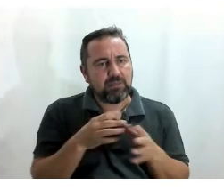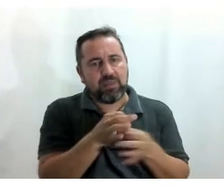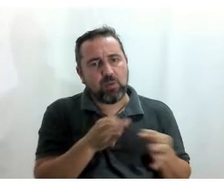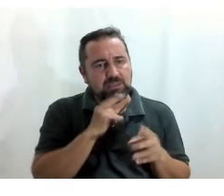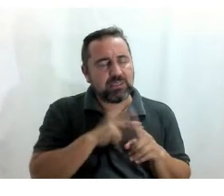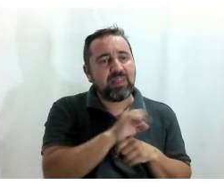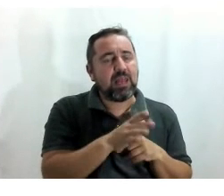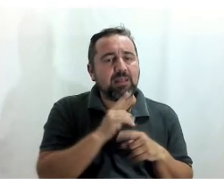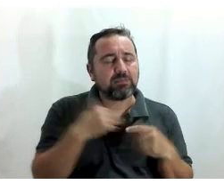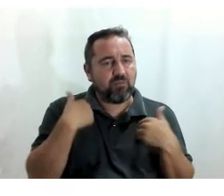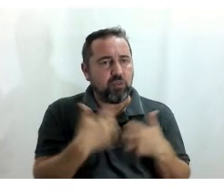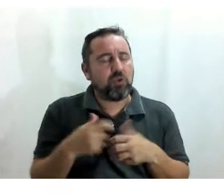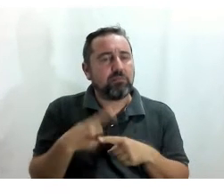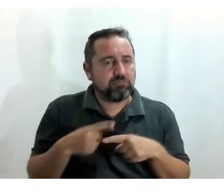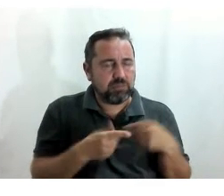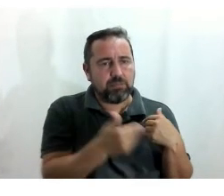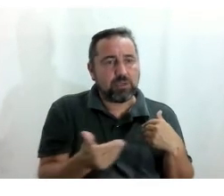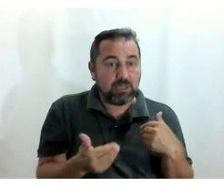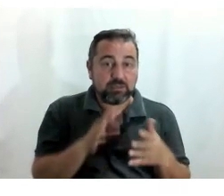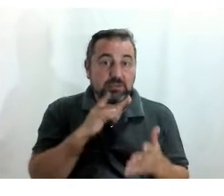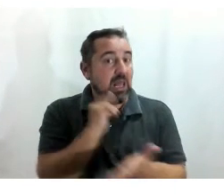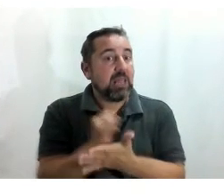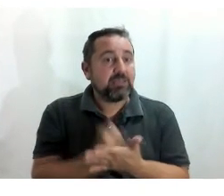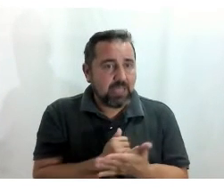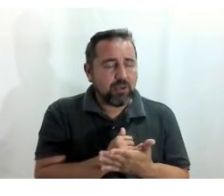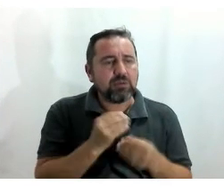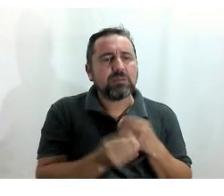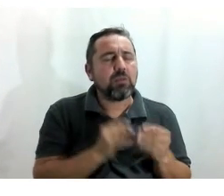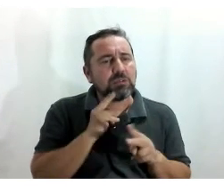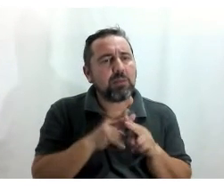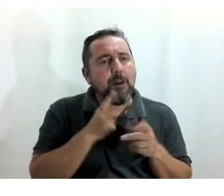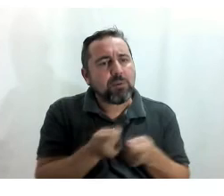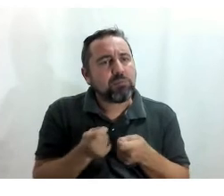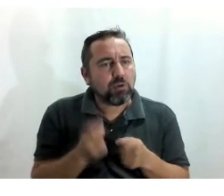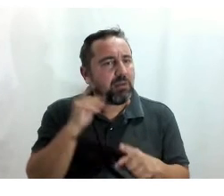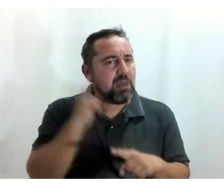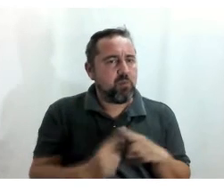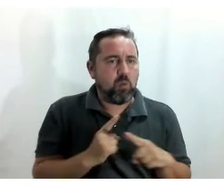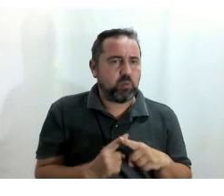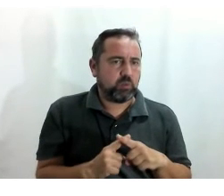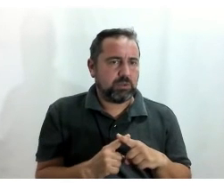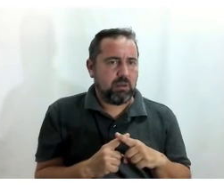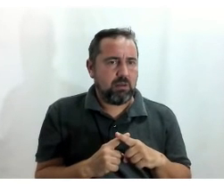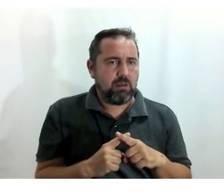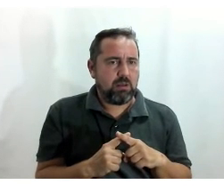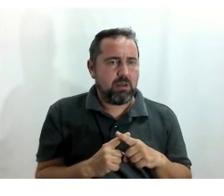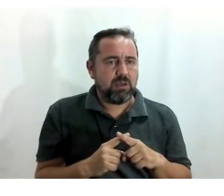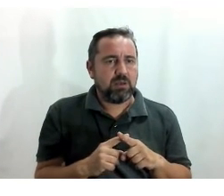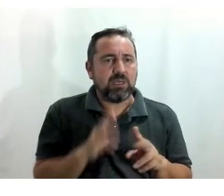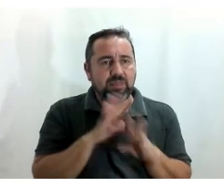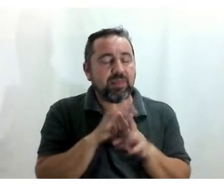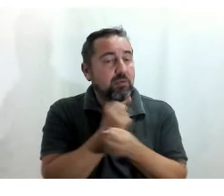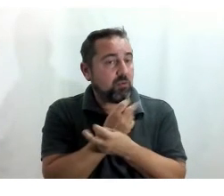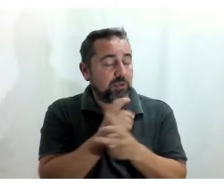ciliadas. Para hacer el ensayo, lo que se hizo, se provocó la hipoacusia en conejillos de India mediante